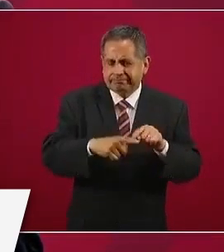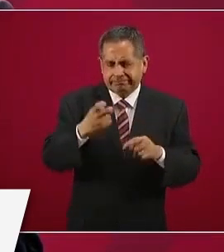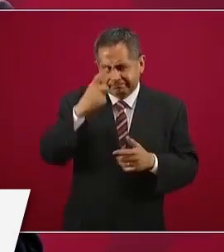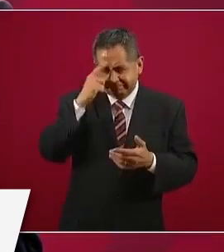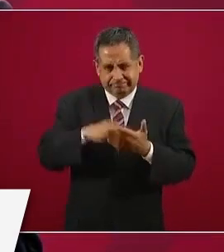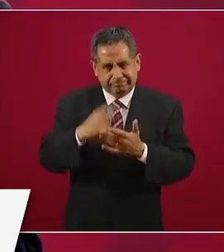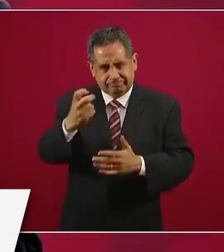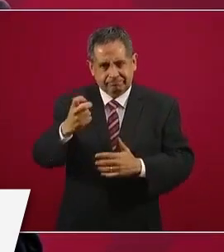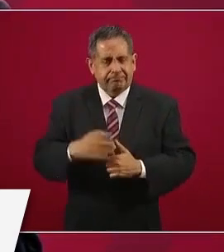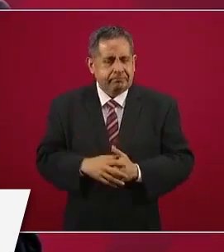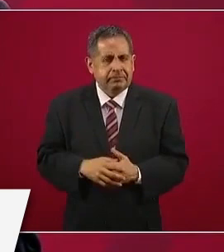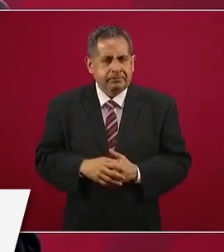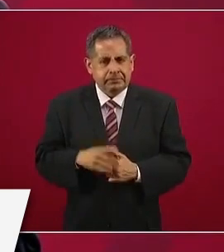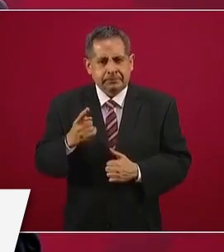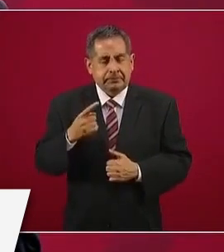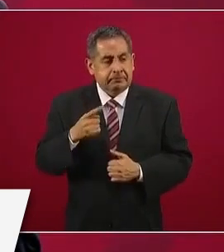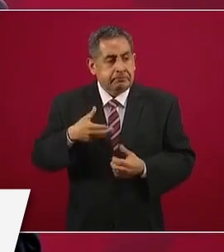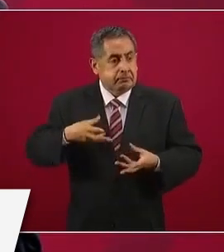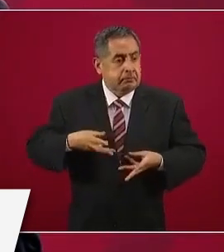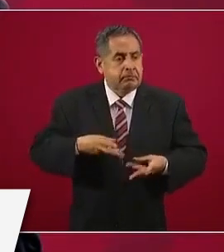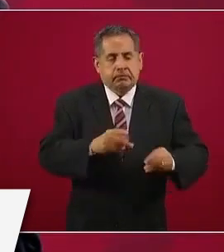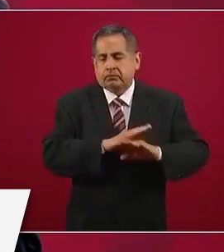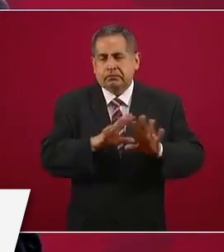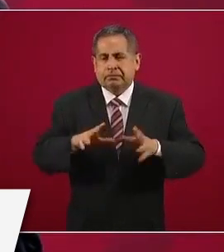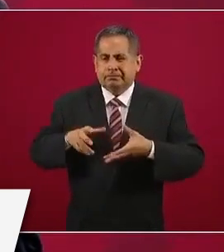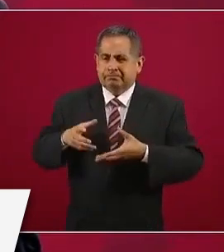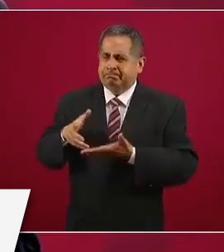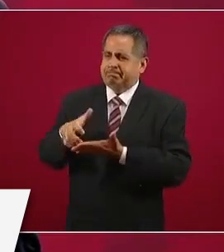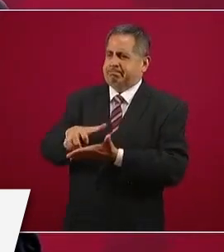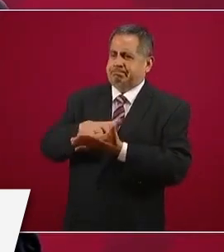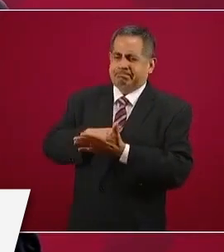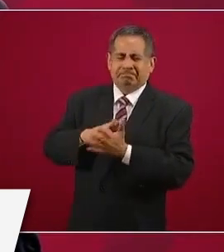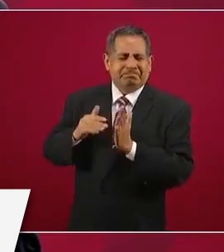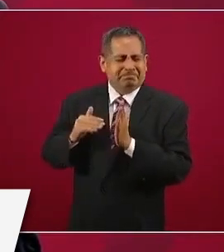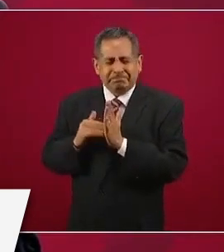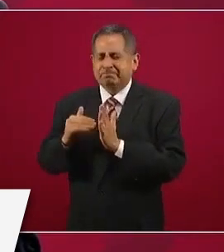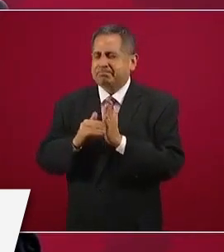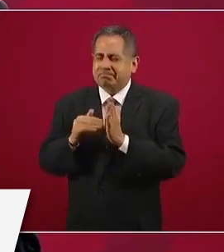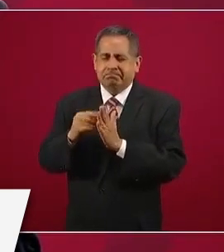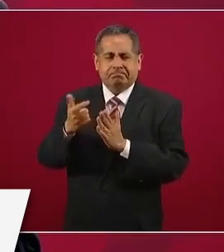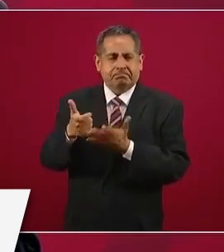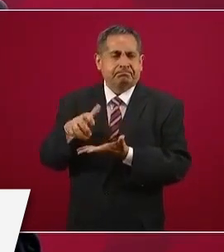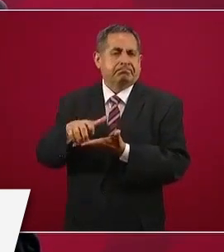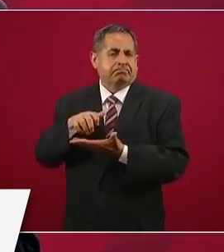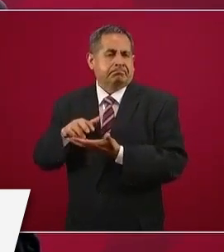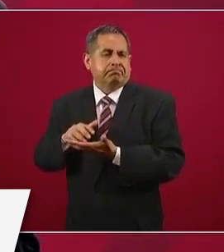Creo que ahí nos hemos ahorrado miles de millones de pesos.